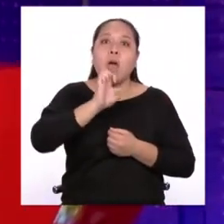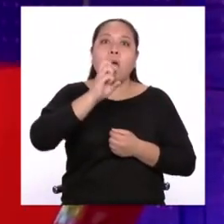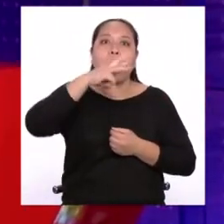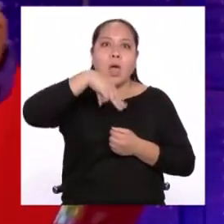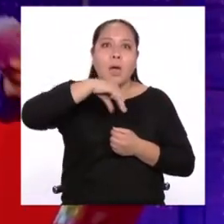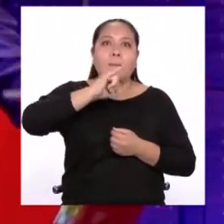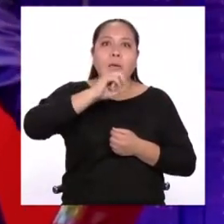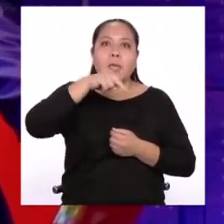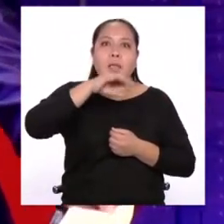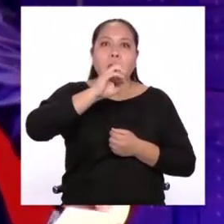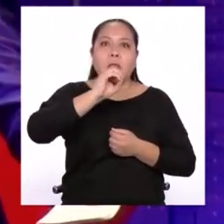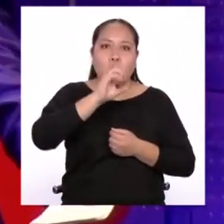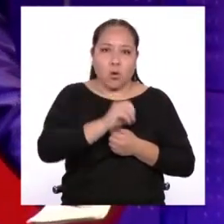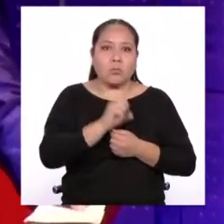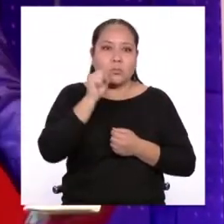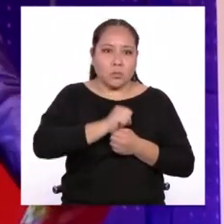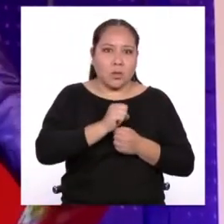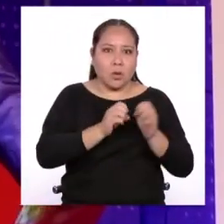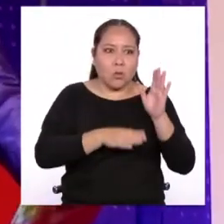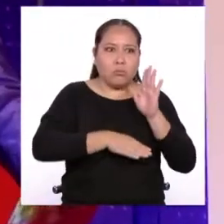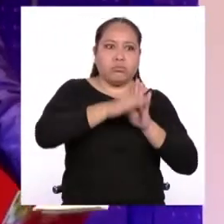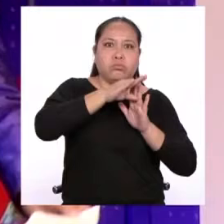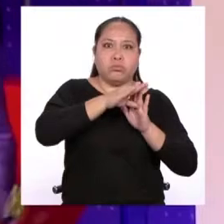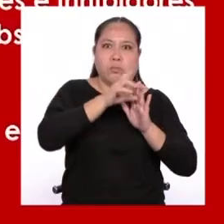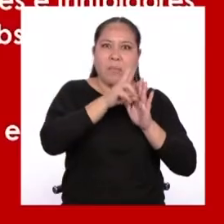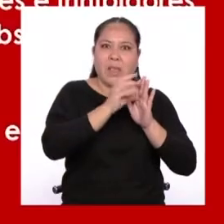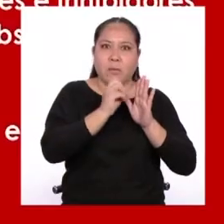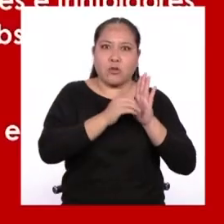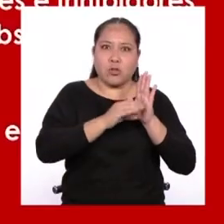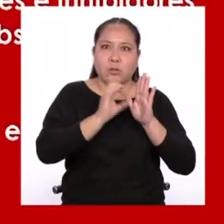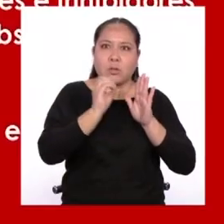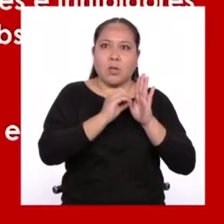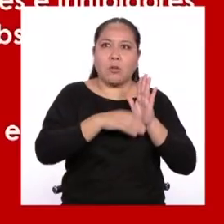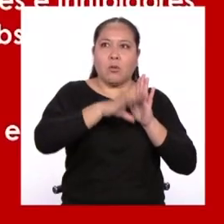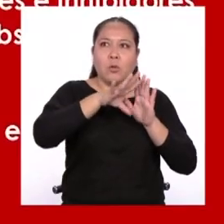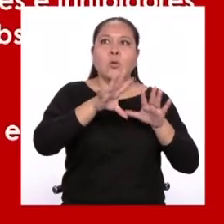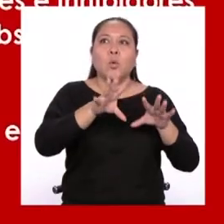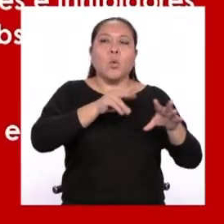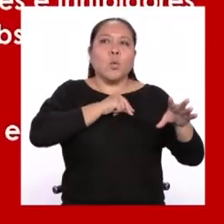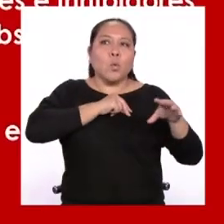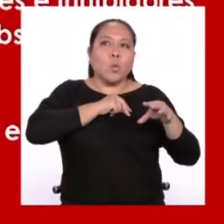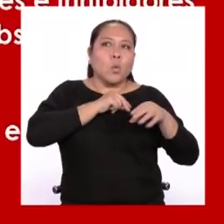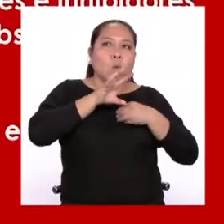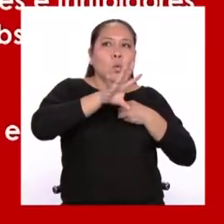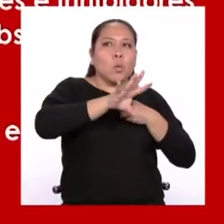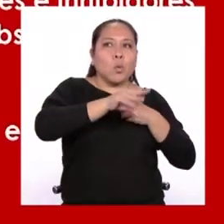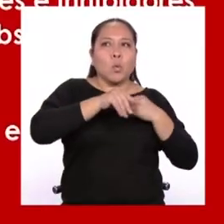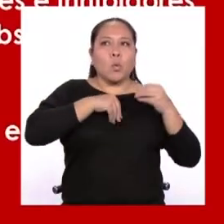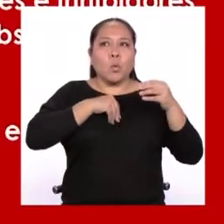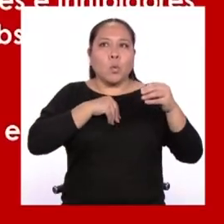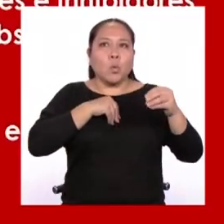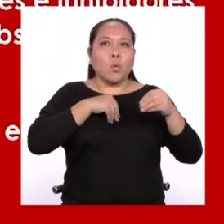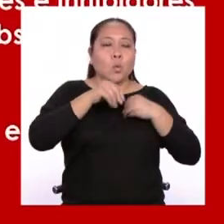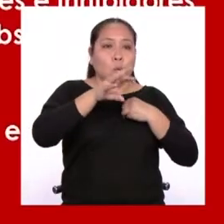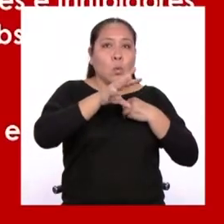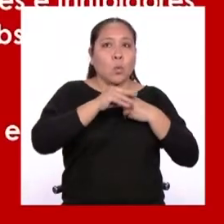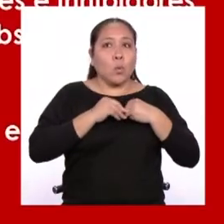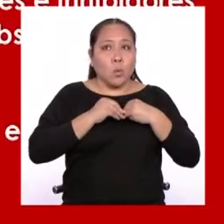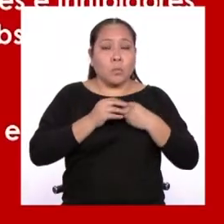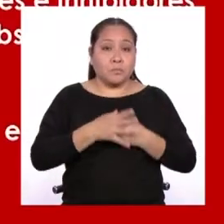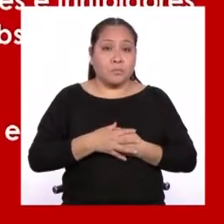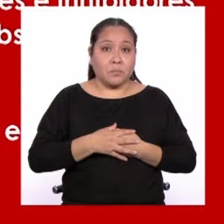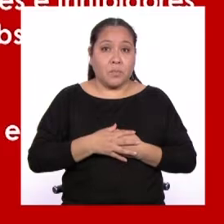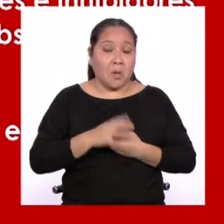que se absorbe por encima del 20% y no hay que tener cuidado con los facilitadores e inhibidores